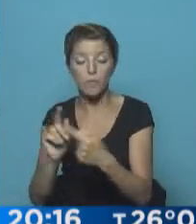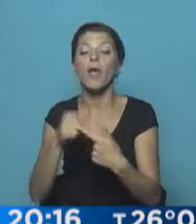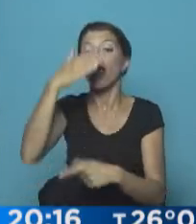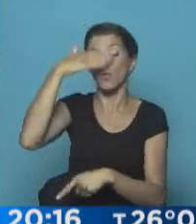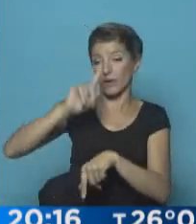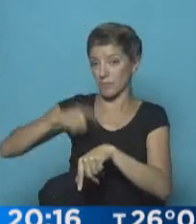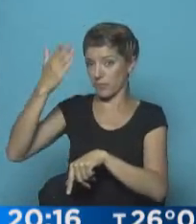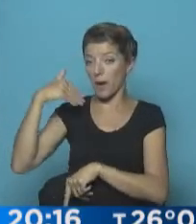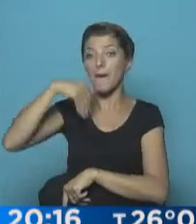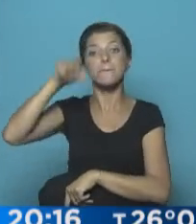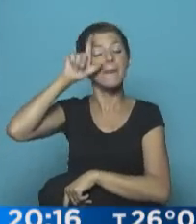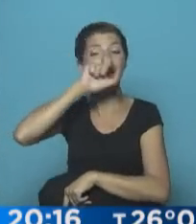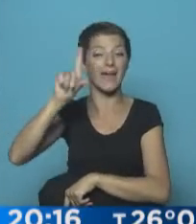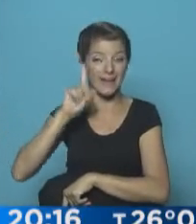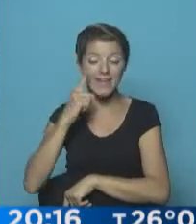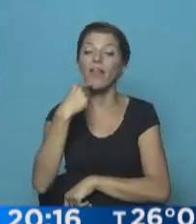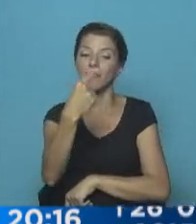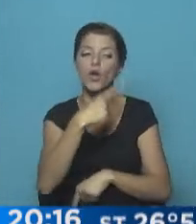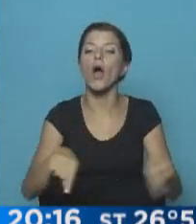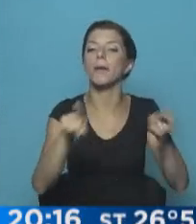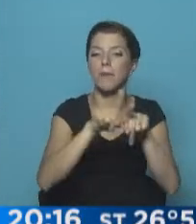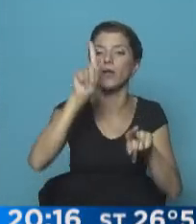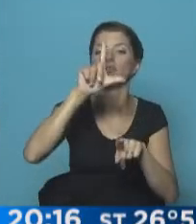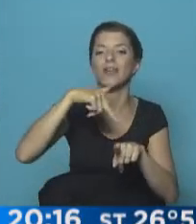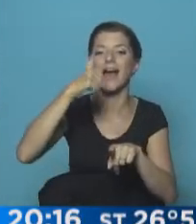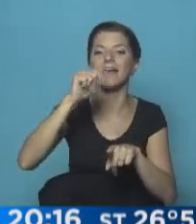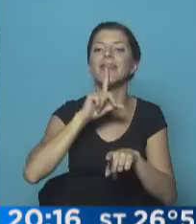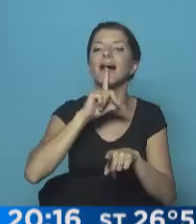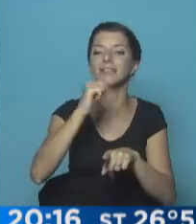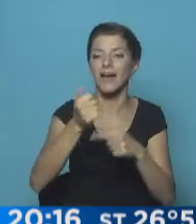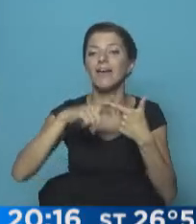detenidos, reconoció que los hermanos Lanata y que Schillaci pasaron por